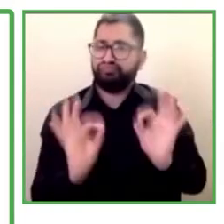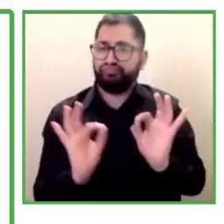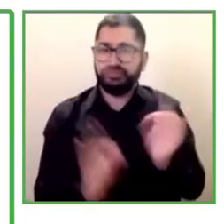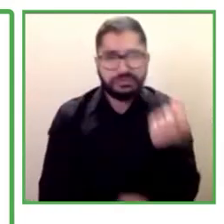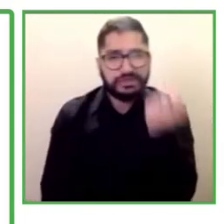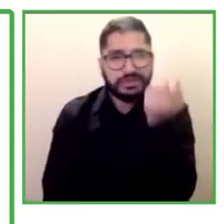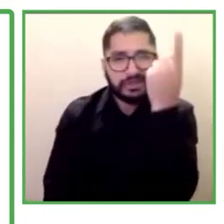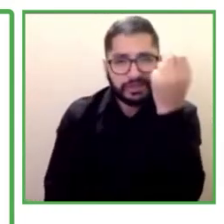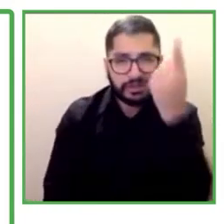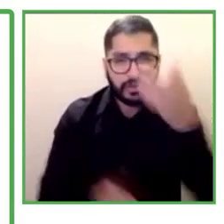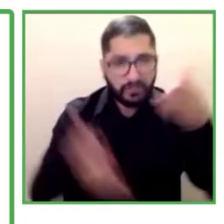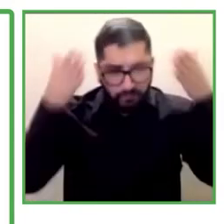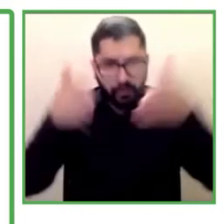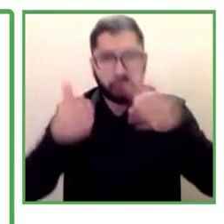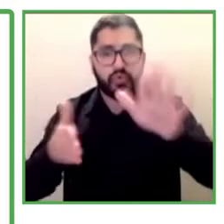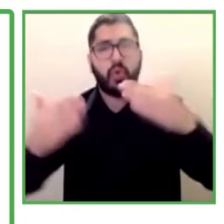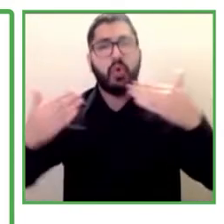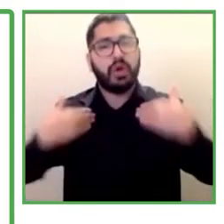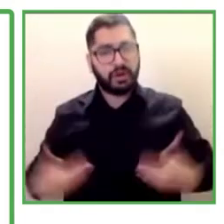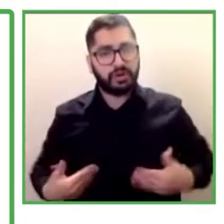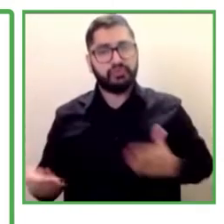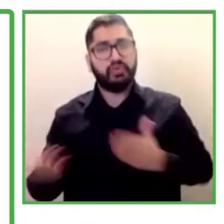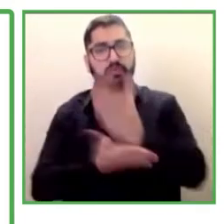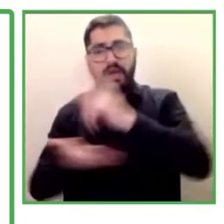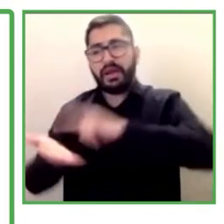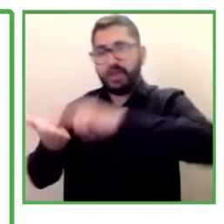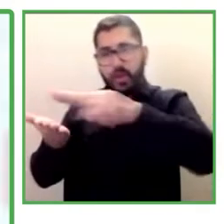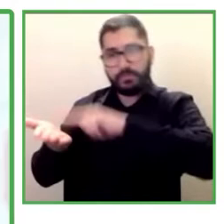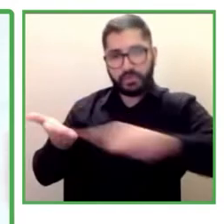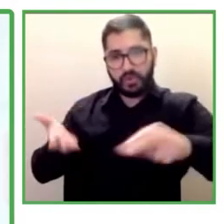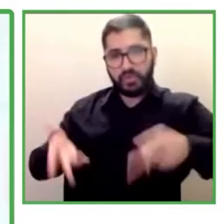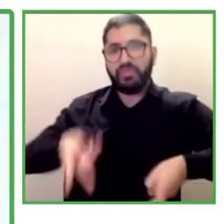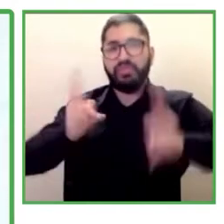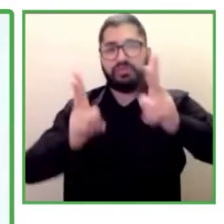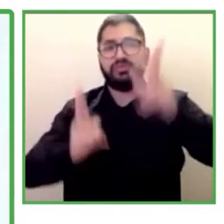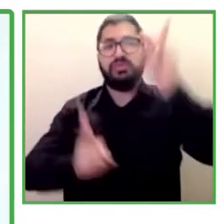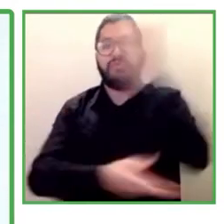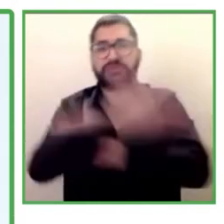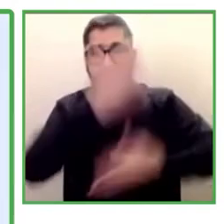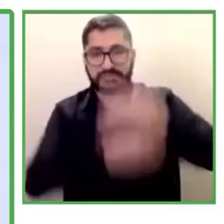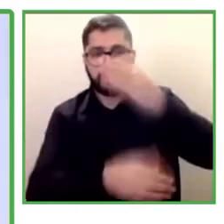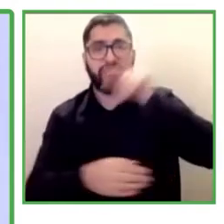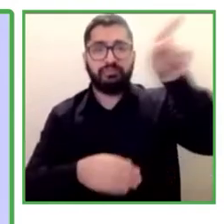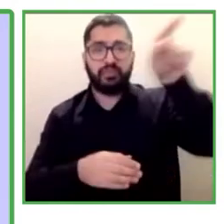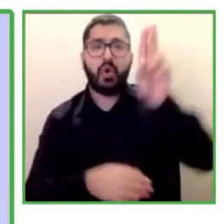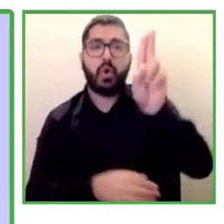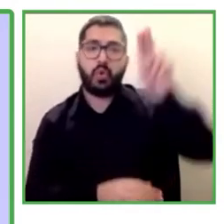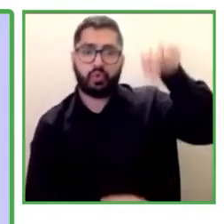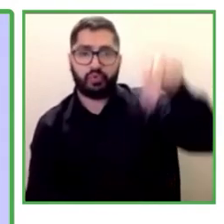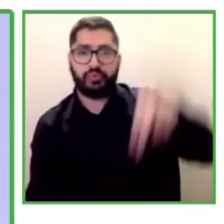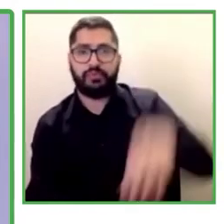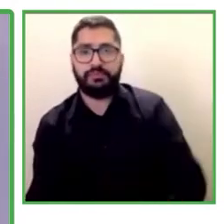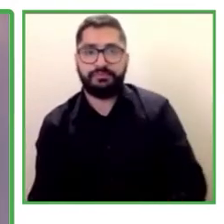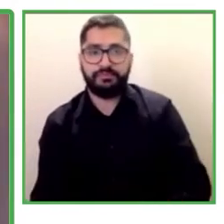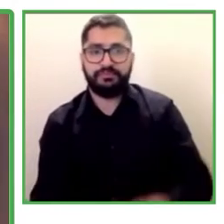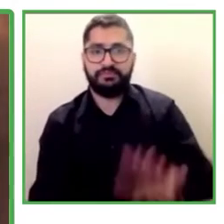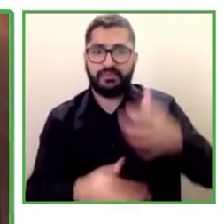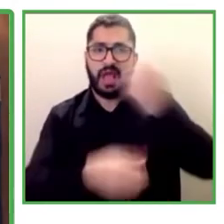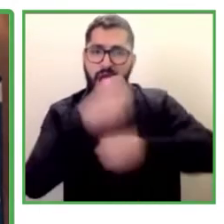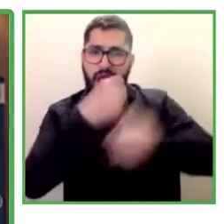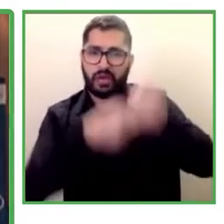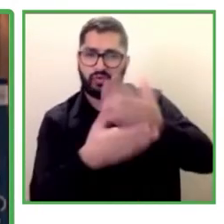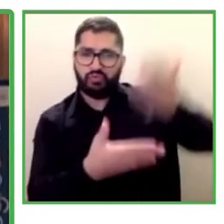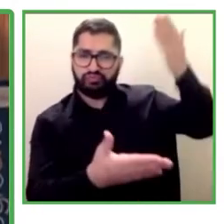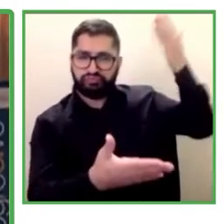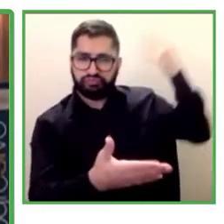la Convención sobre los Derechos de las Personas con Discapacidad de la ONU. En los últimos años, Pacto de Productividad es